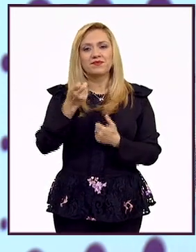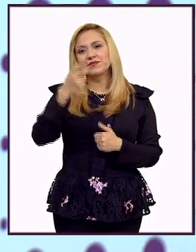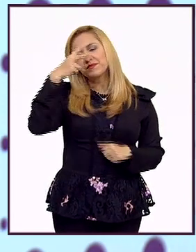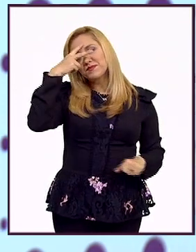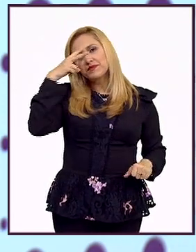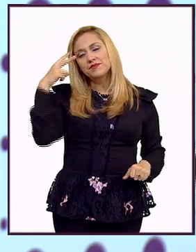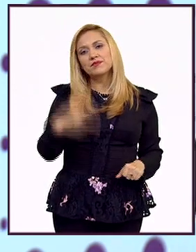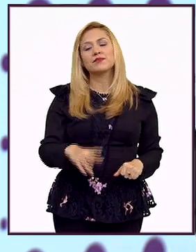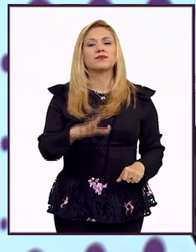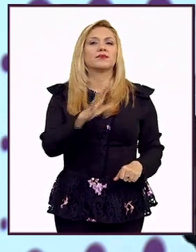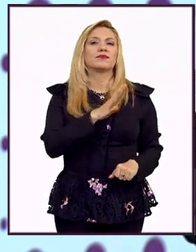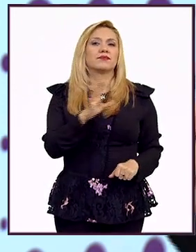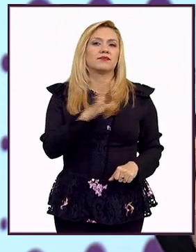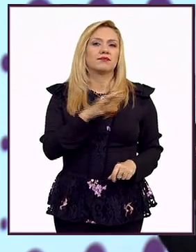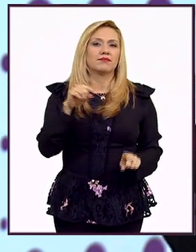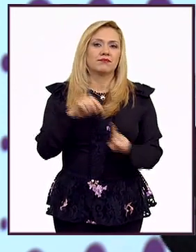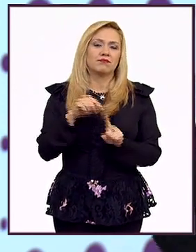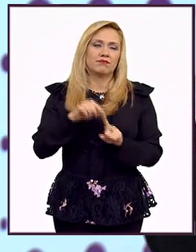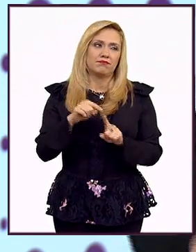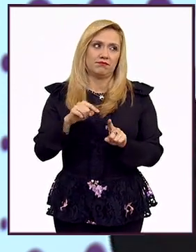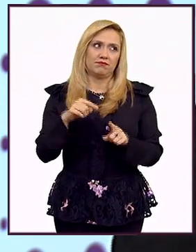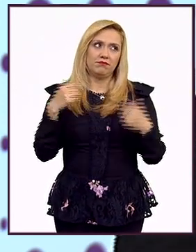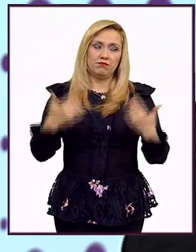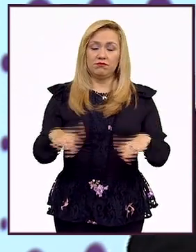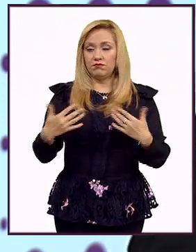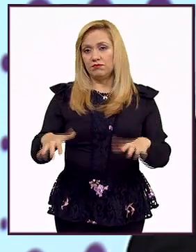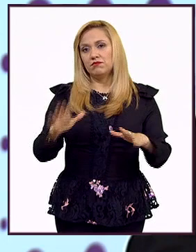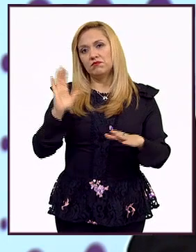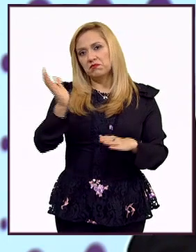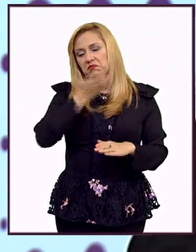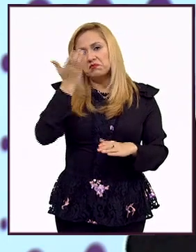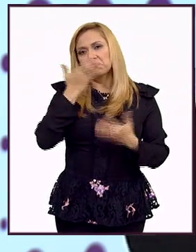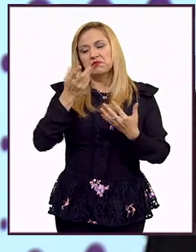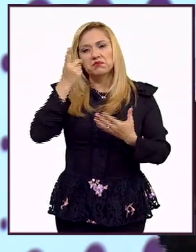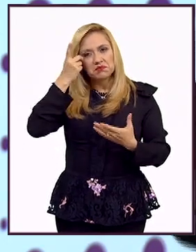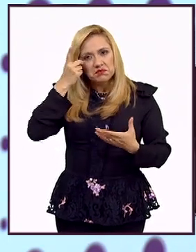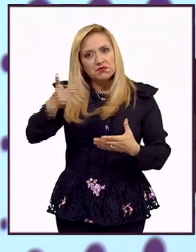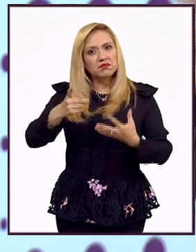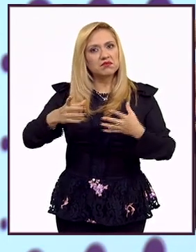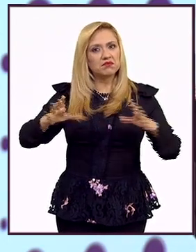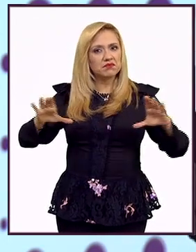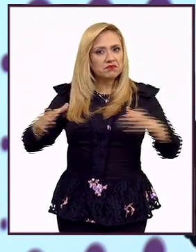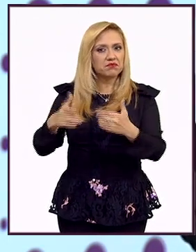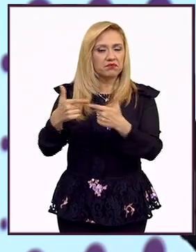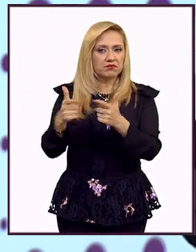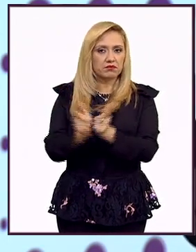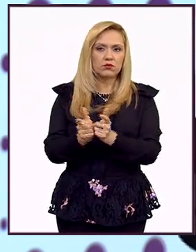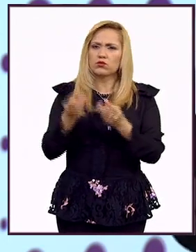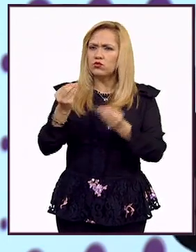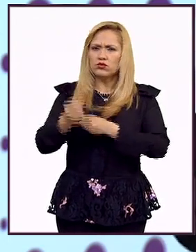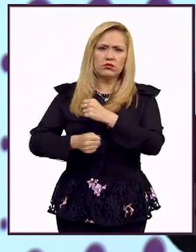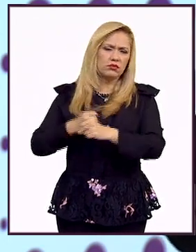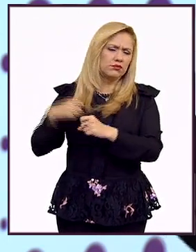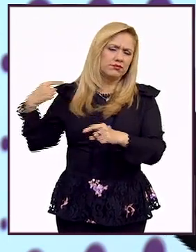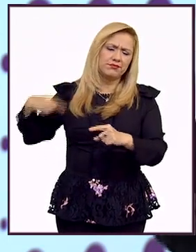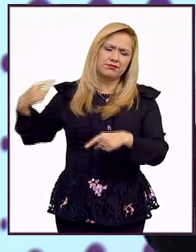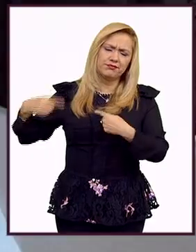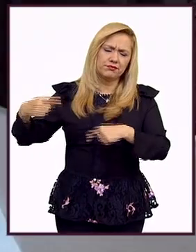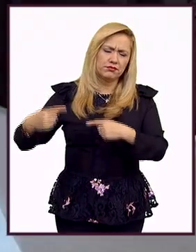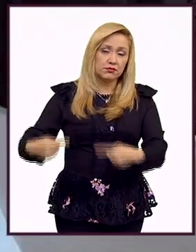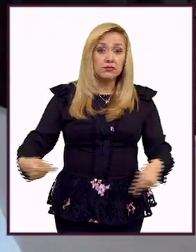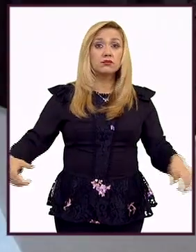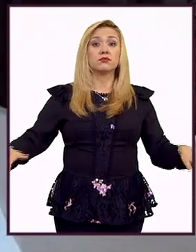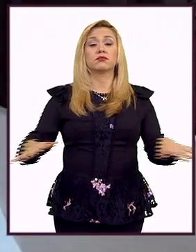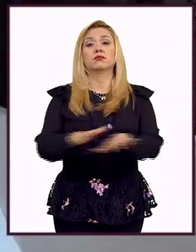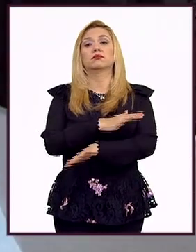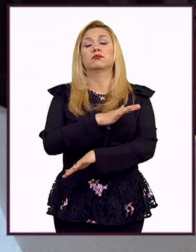México tiene esa riqueza, digamos, de propiedad social. Sin embargo, eso funcionó durante muchos años hasta que vinieron reformas,